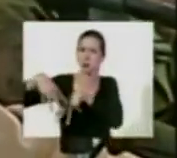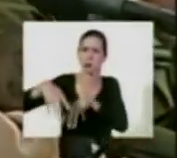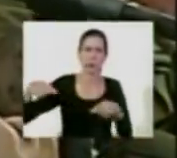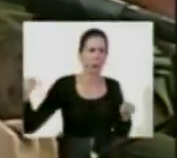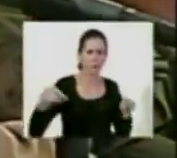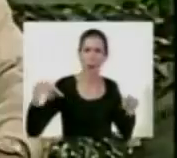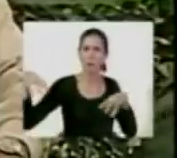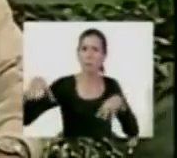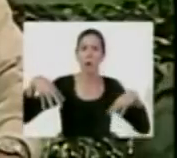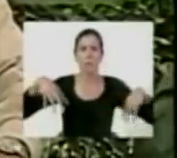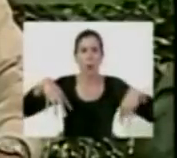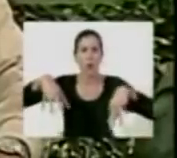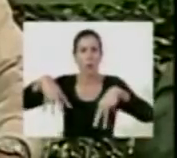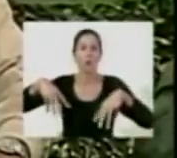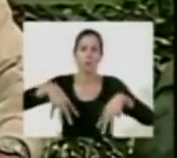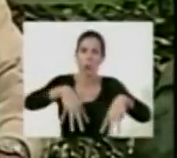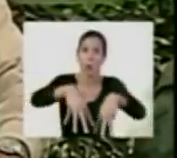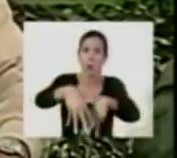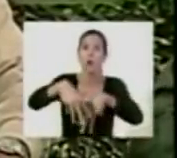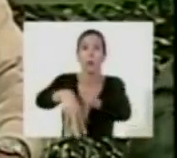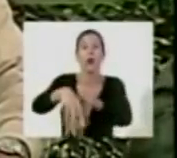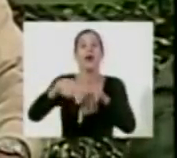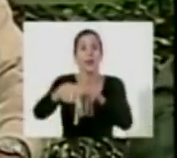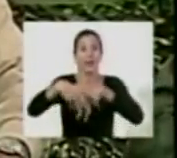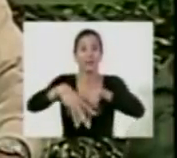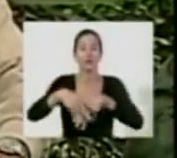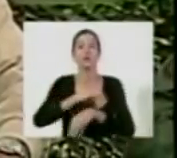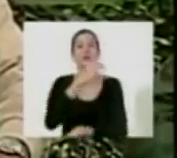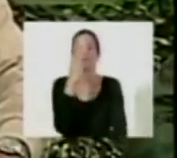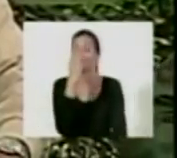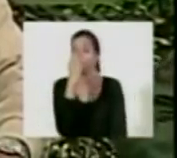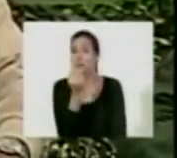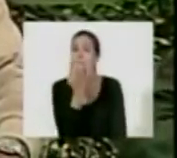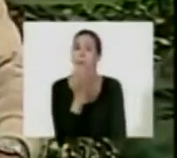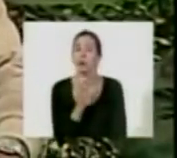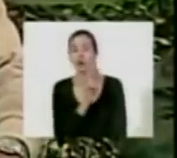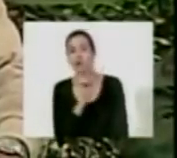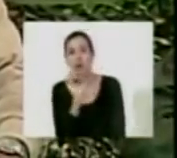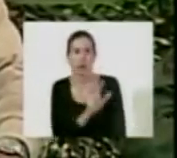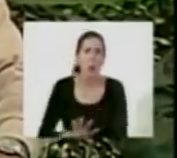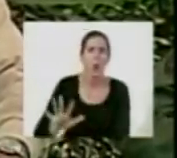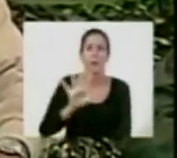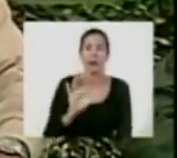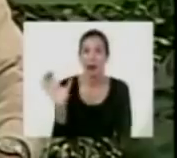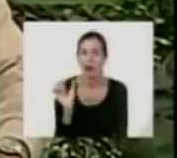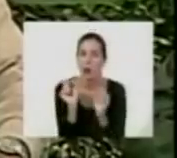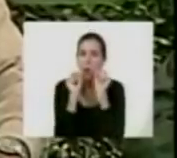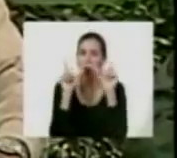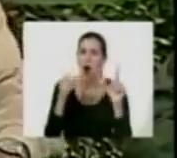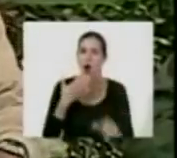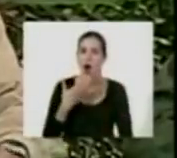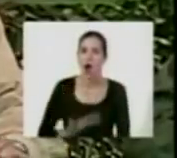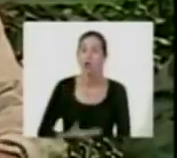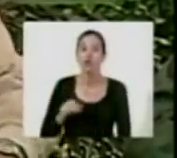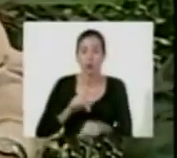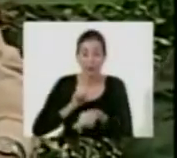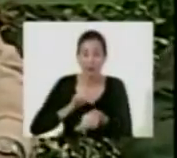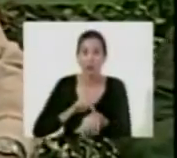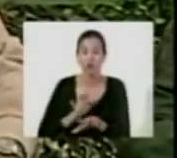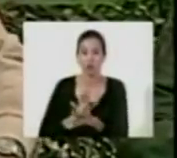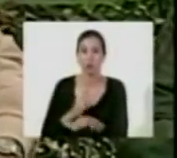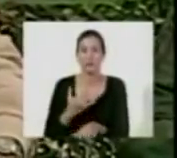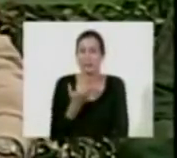de los ejercicios Zamora 200 a lo largo y ancho del país. En Caracas fue impresionante. Yo estuve muy tentado, general en